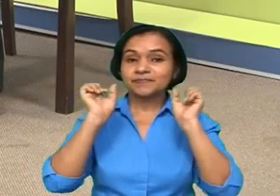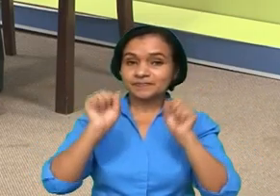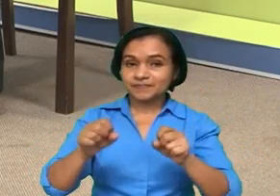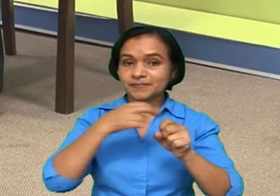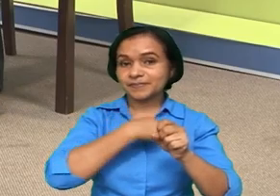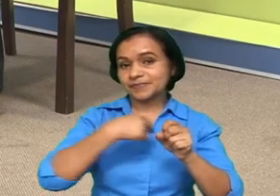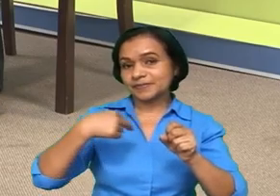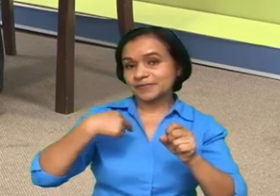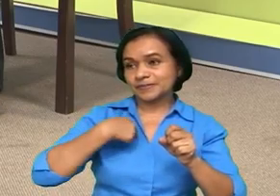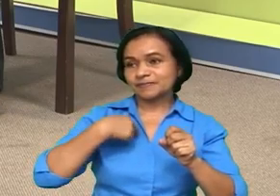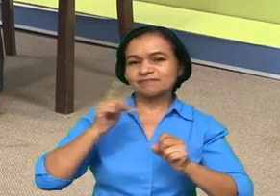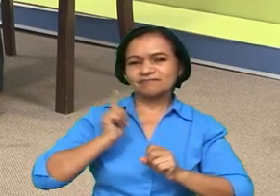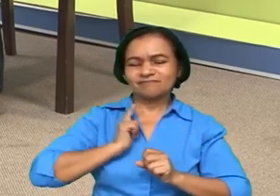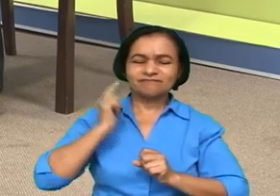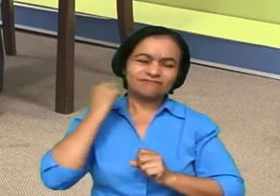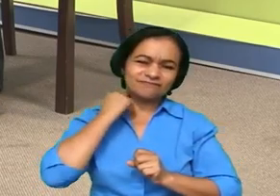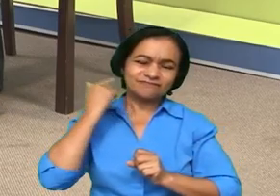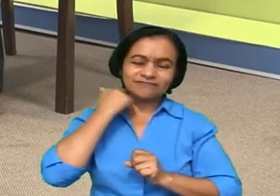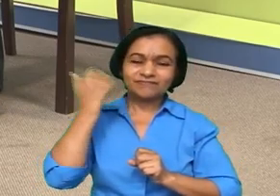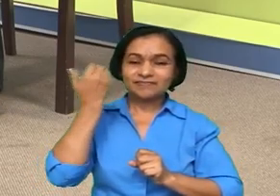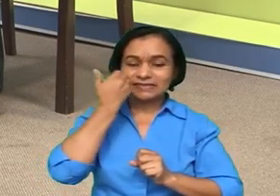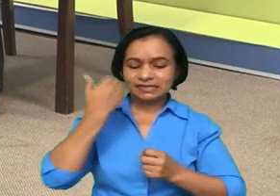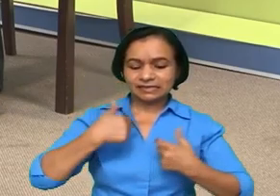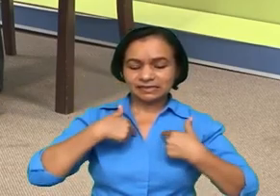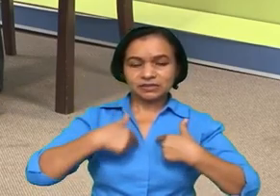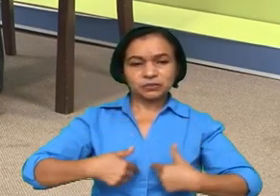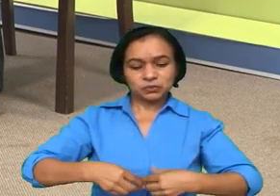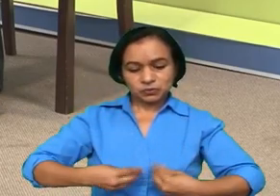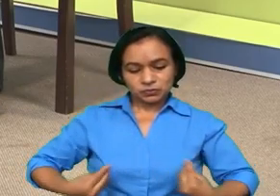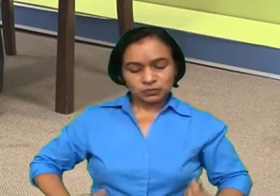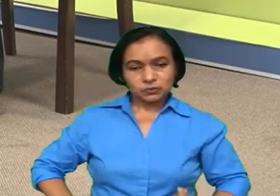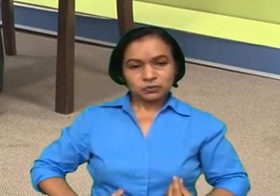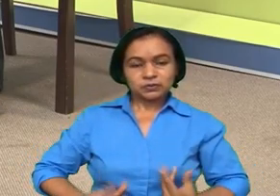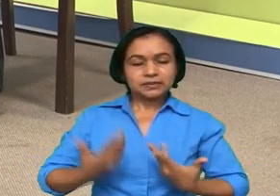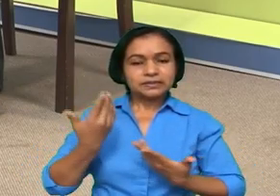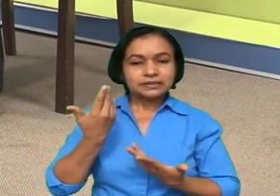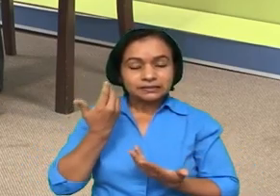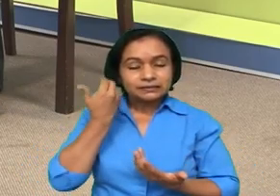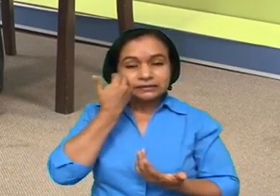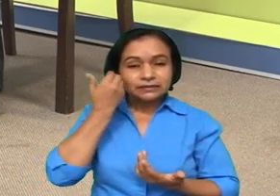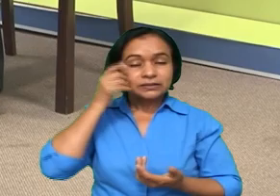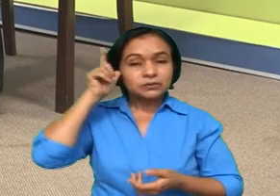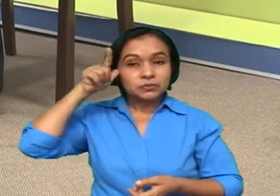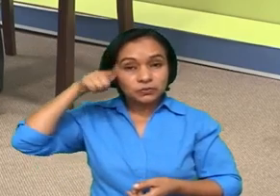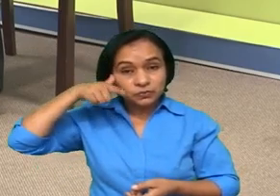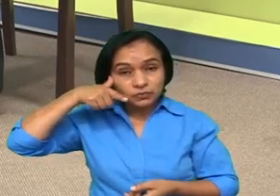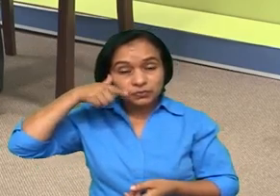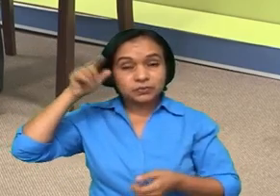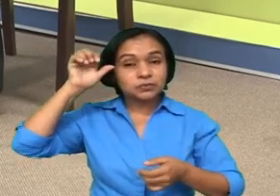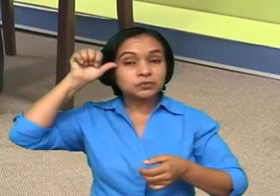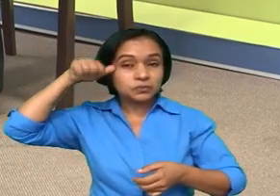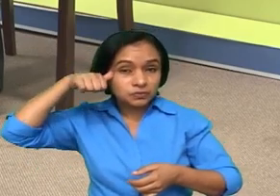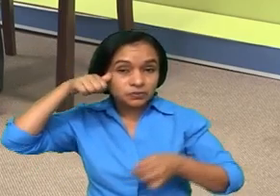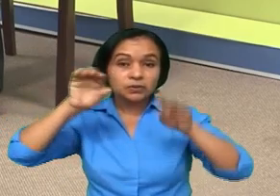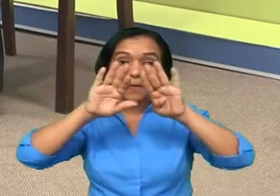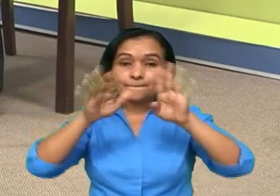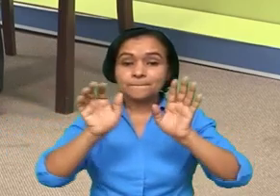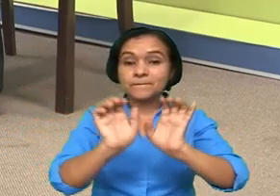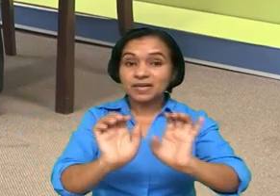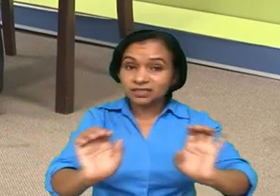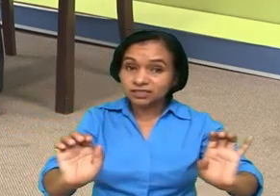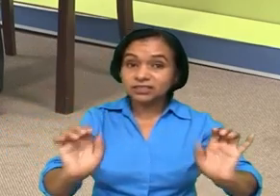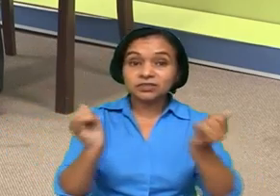a la presencia de las infecciones de vías urinarias. Usted me decía que las infecciones se presentan también en la niñez. ¿Por qué?